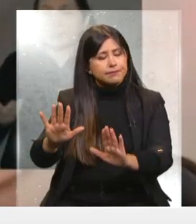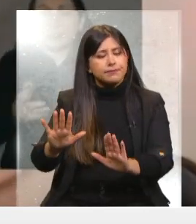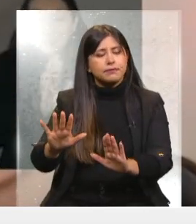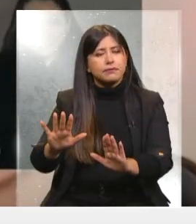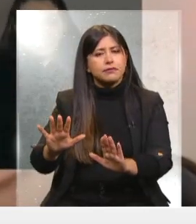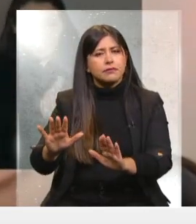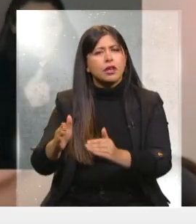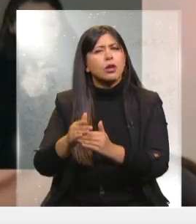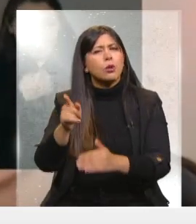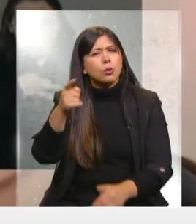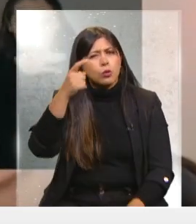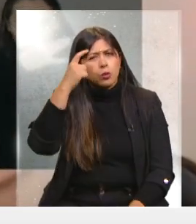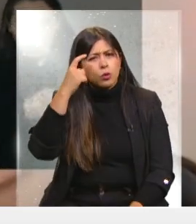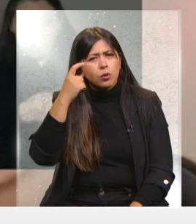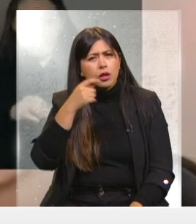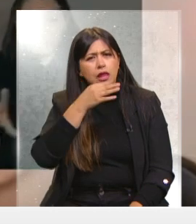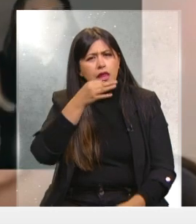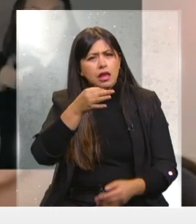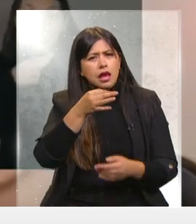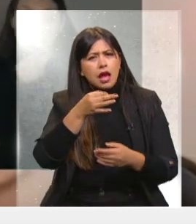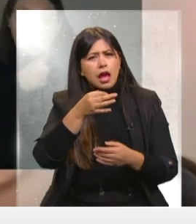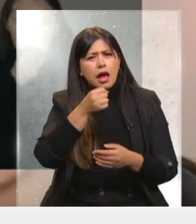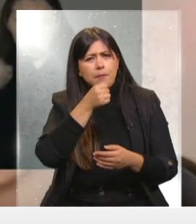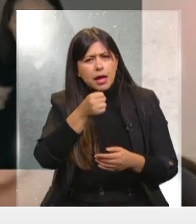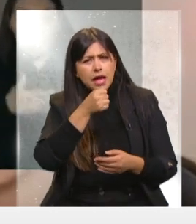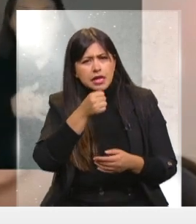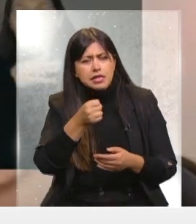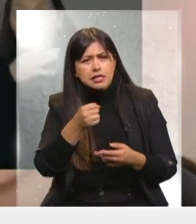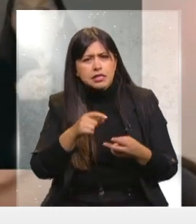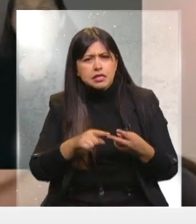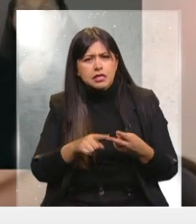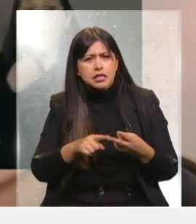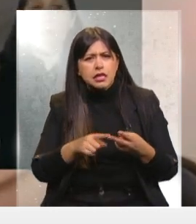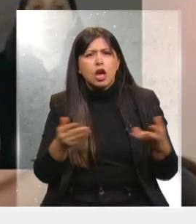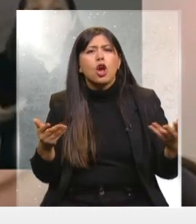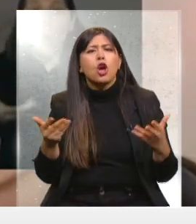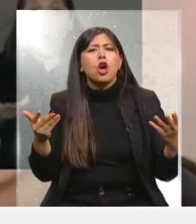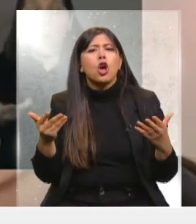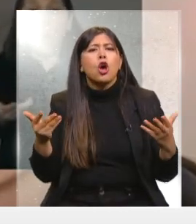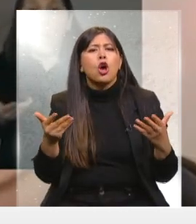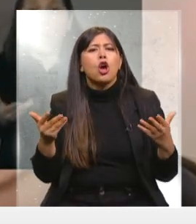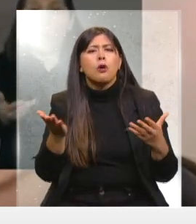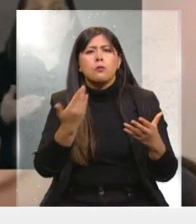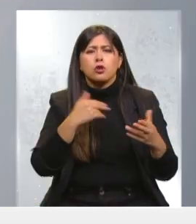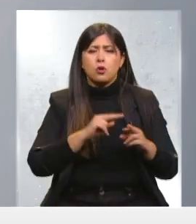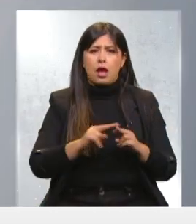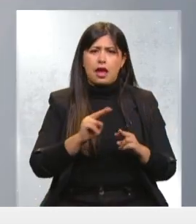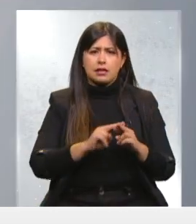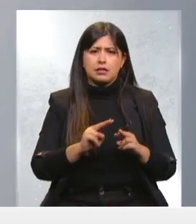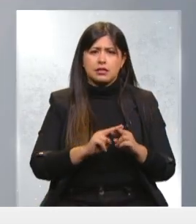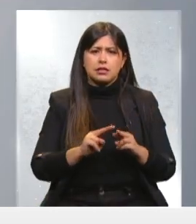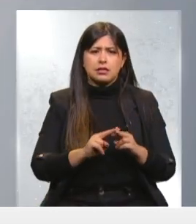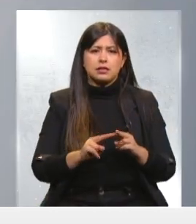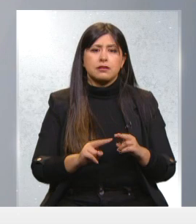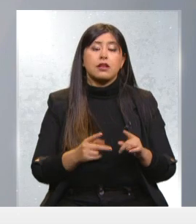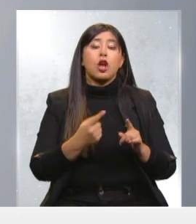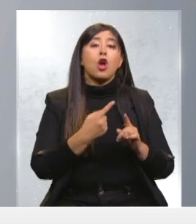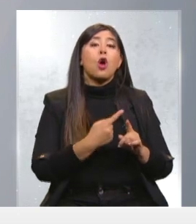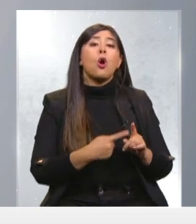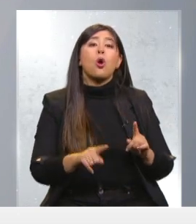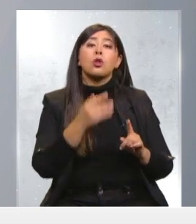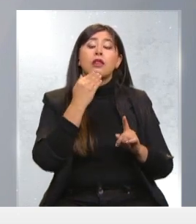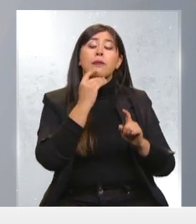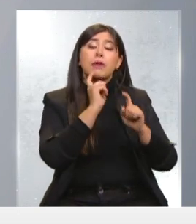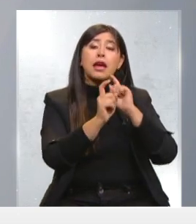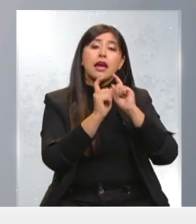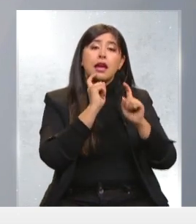Tú quieres que yo diga por la prensa Tú quieres que yo diga por la prensa cómo vamos a actuar otro episodio que gatillo